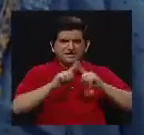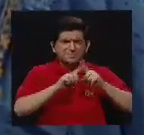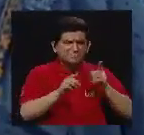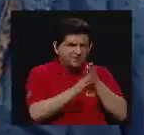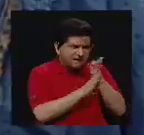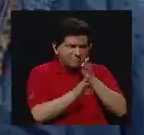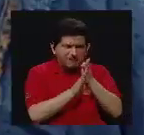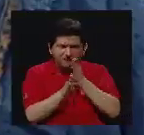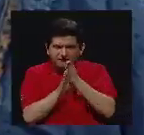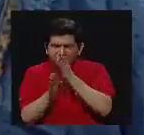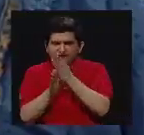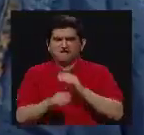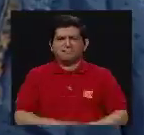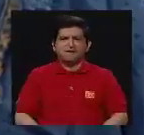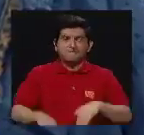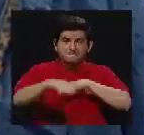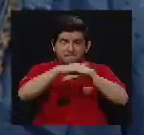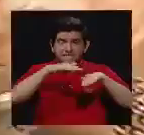varias disciplinas